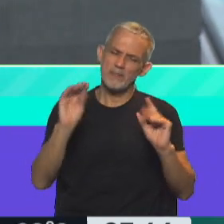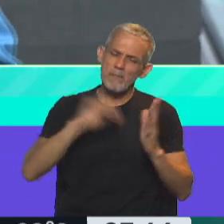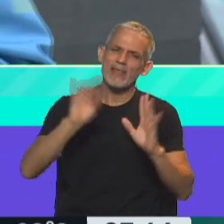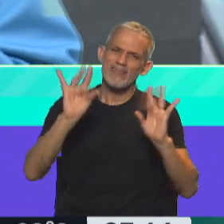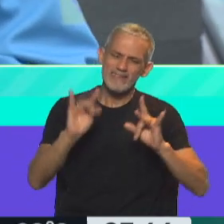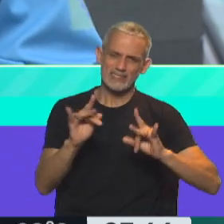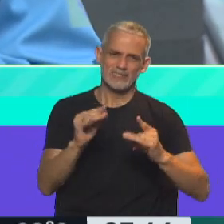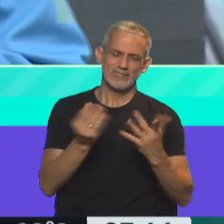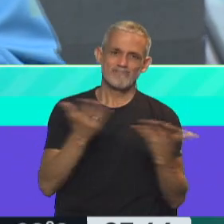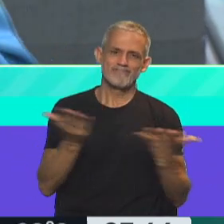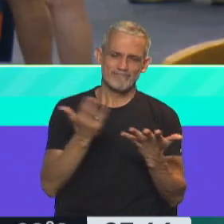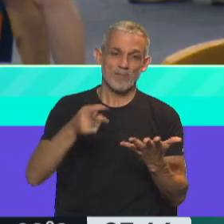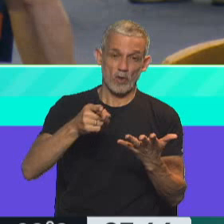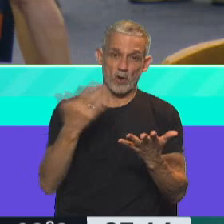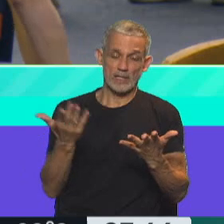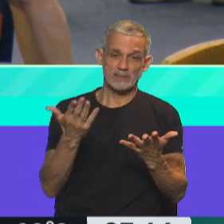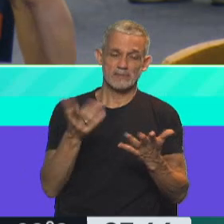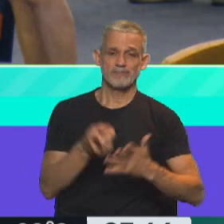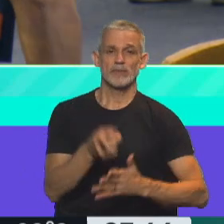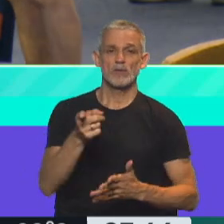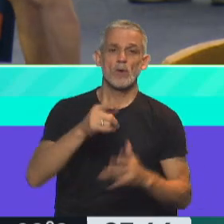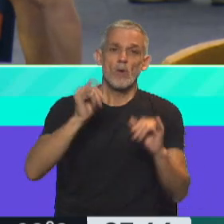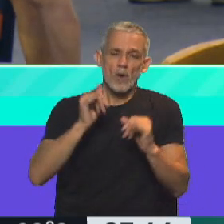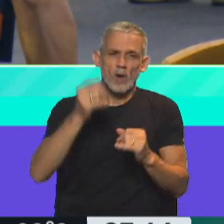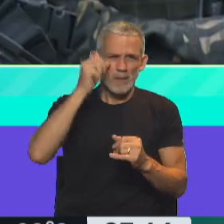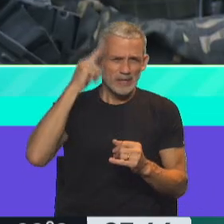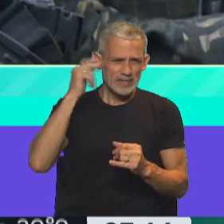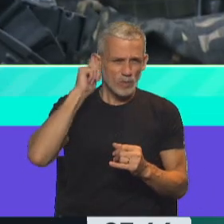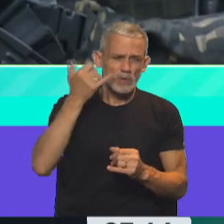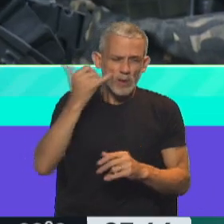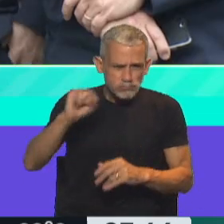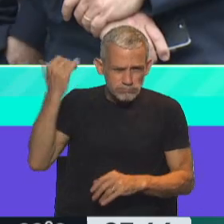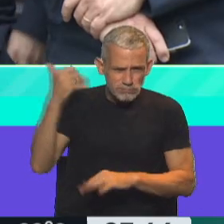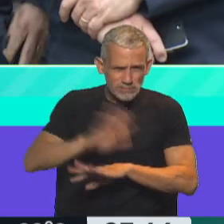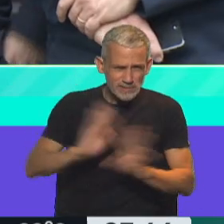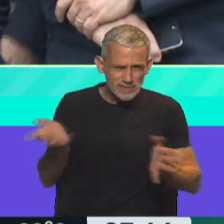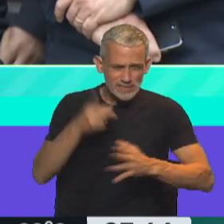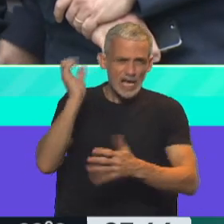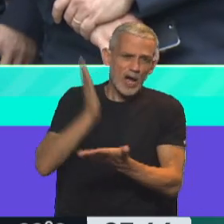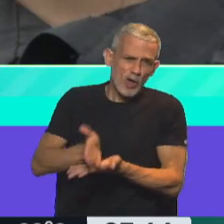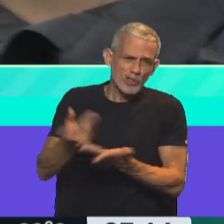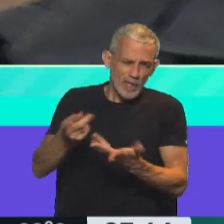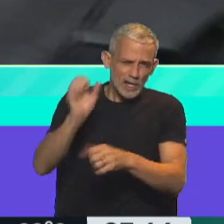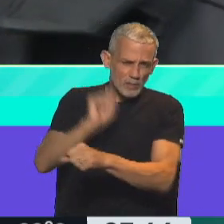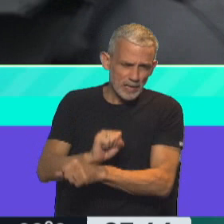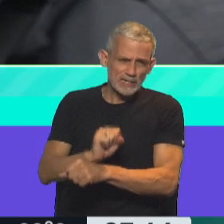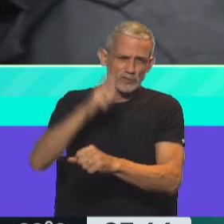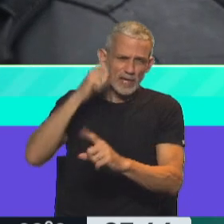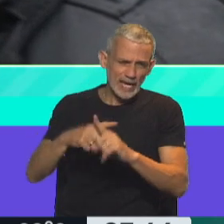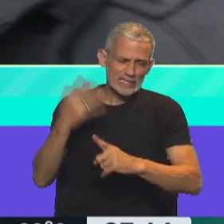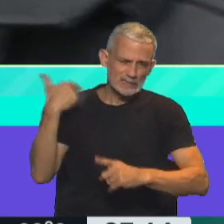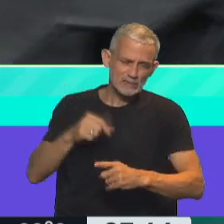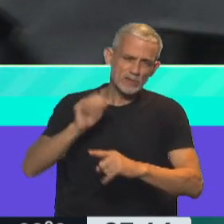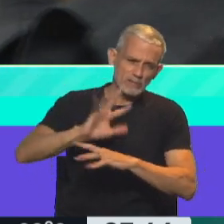relacionado precisamente con esto, con que estamos hablando de un joven de 29 años ya con antecedentes y con condenas cumplidas por